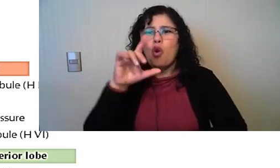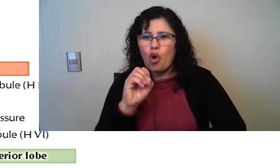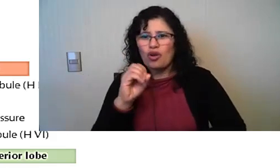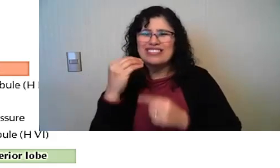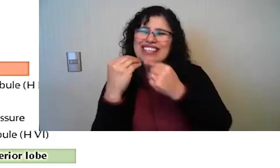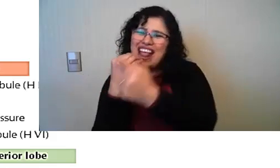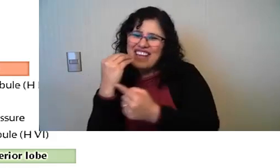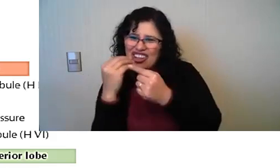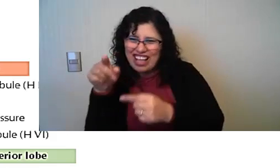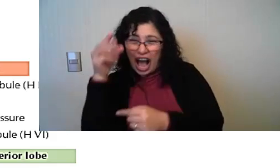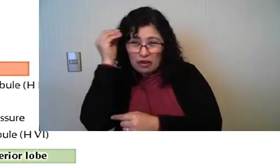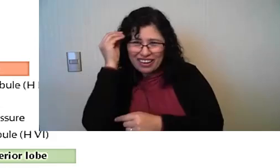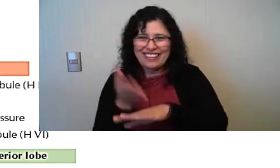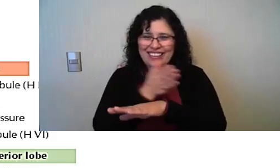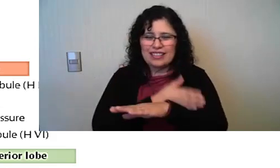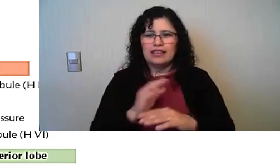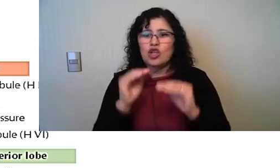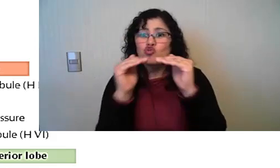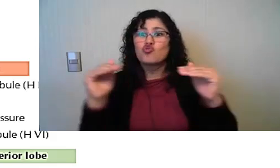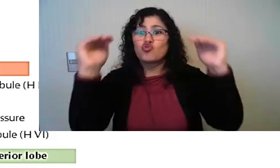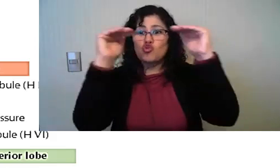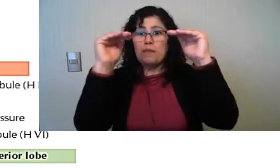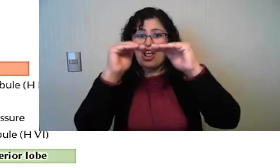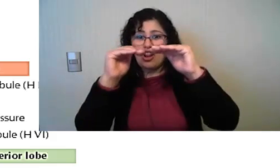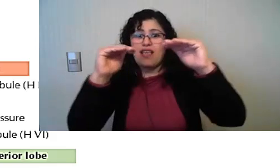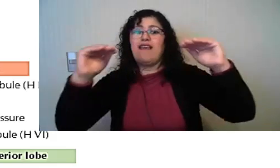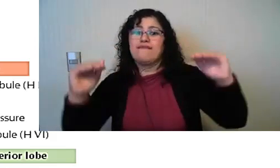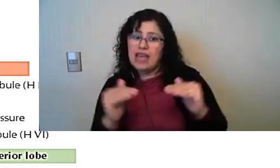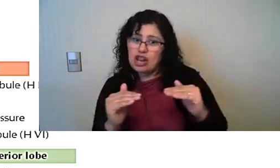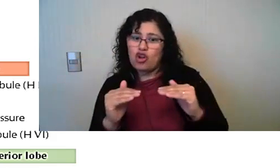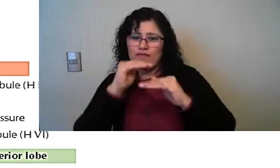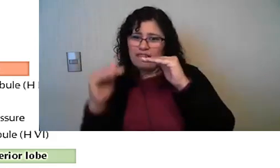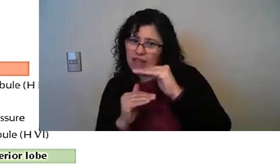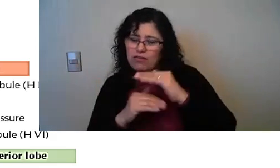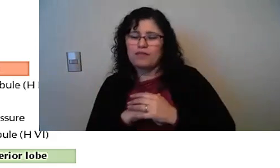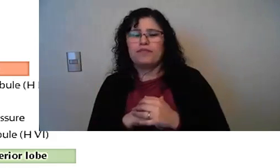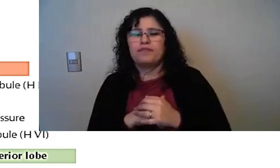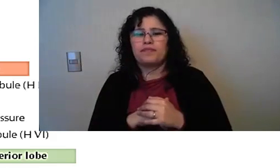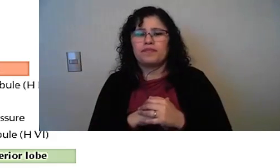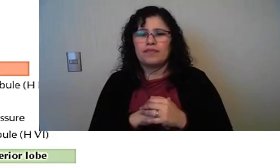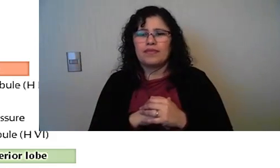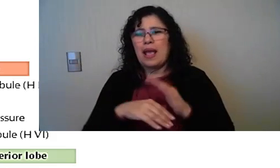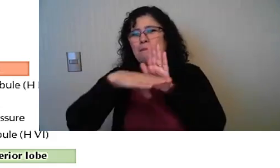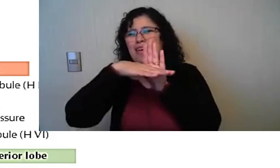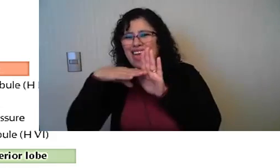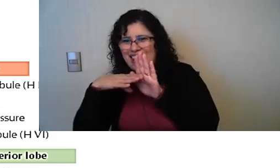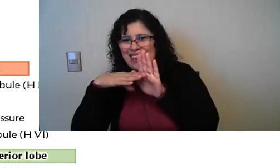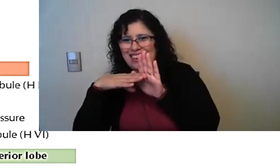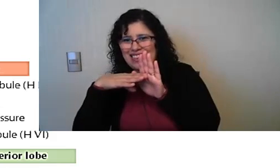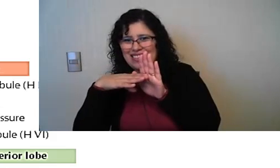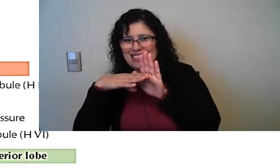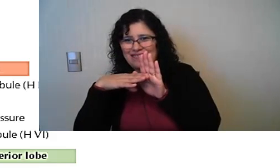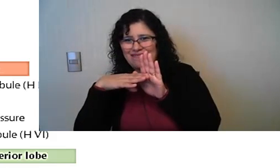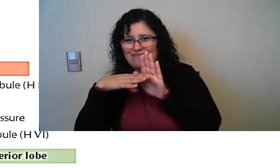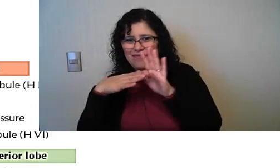¿Sí? El superior, el inferior y el medial.